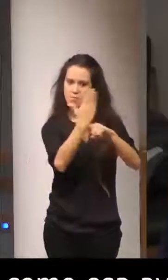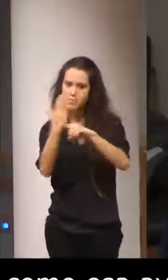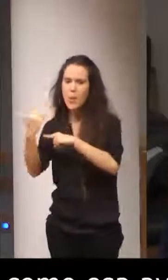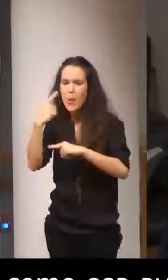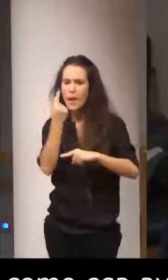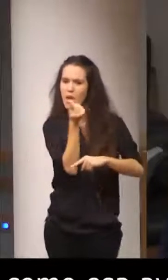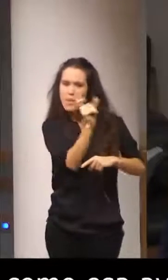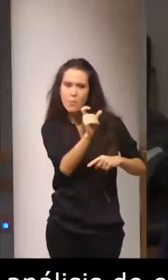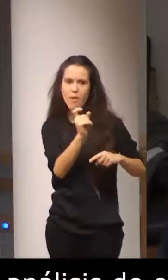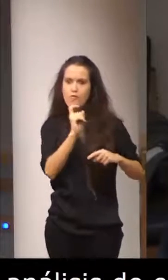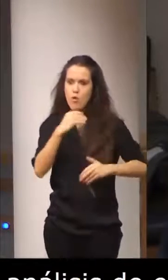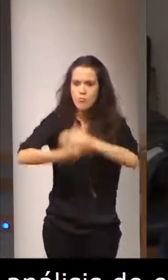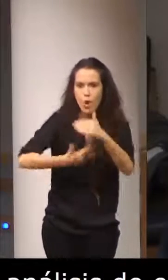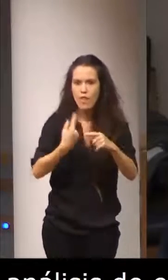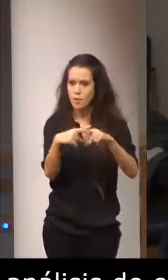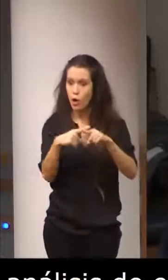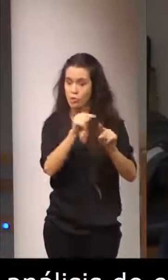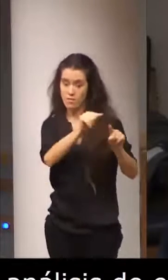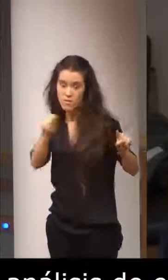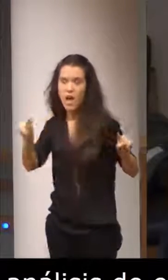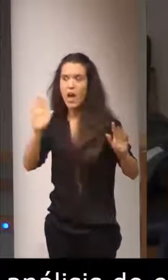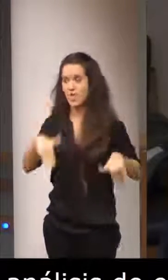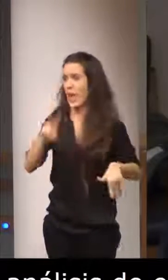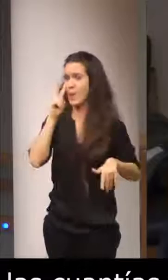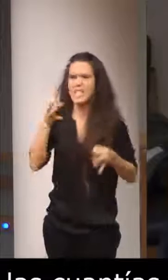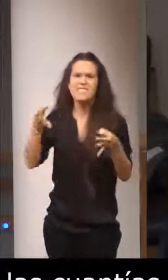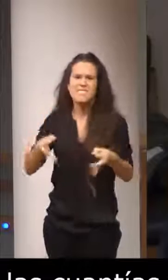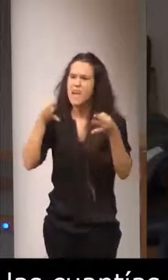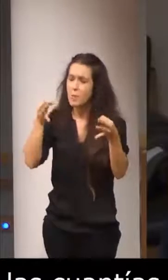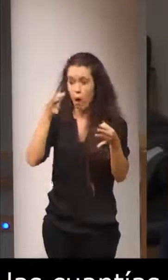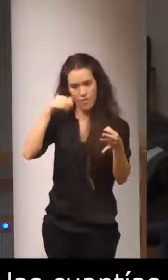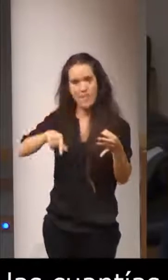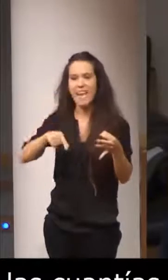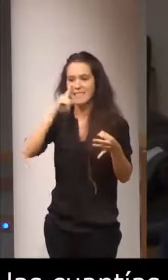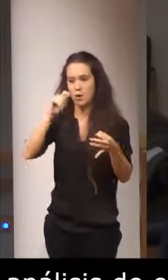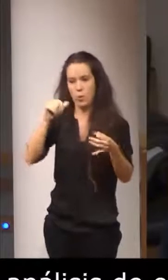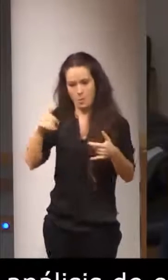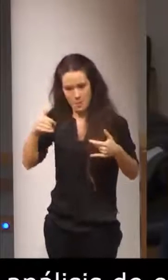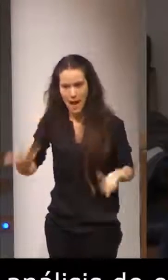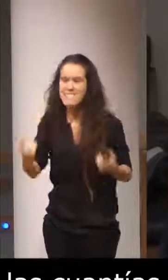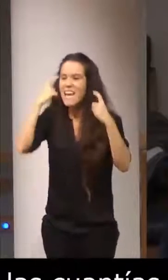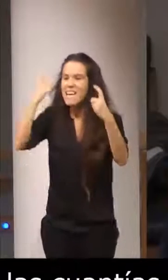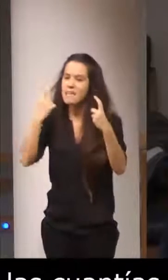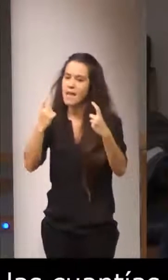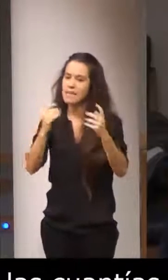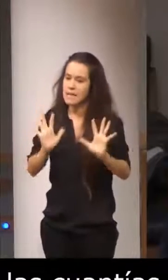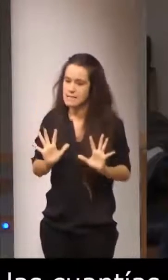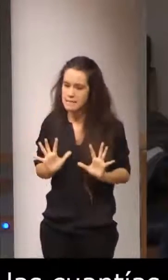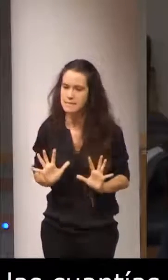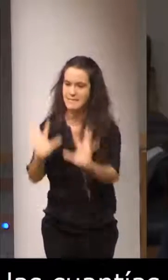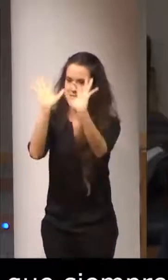proceso podéis concluir que siempre pero cada vez más y este año un poco más se ha querido dar un impulso especial